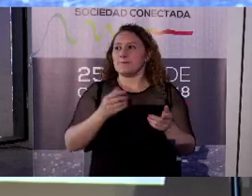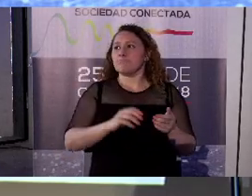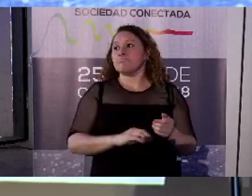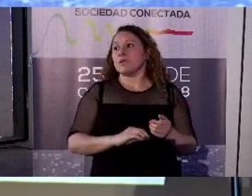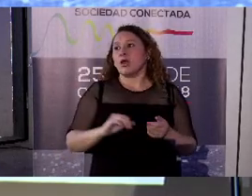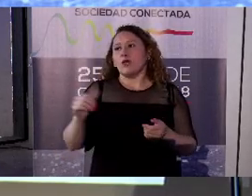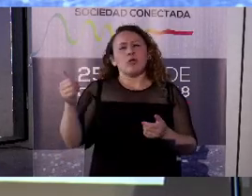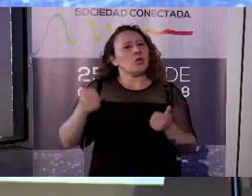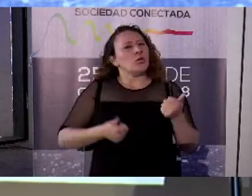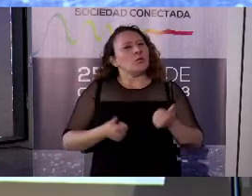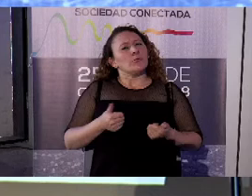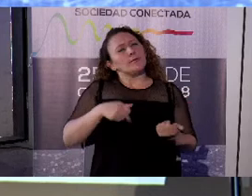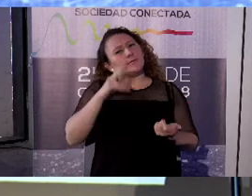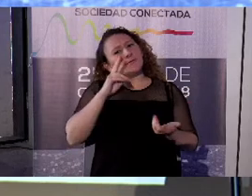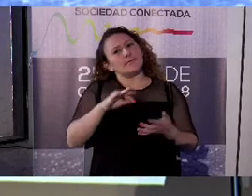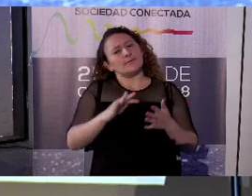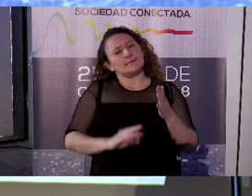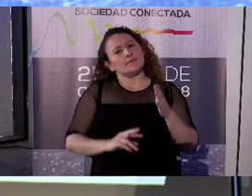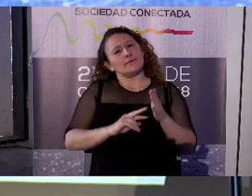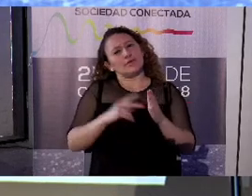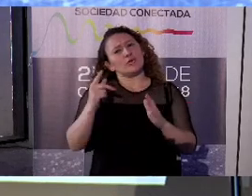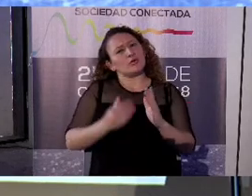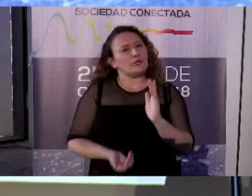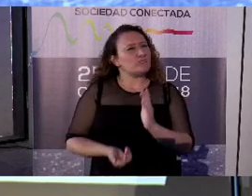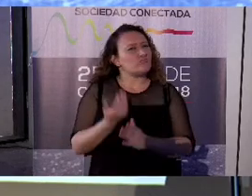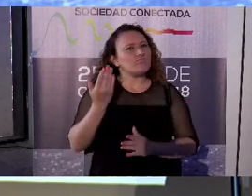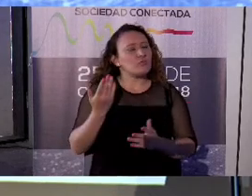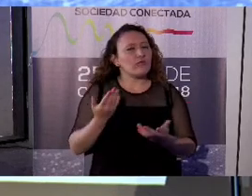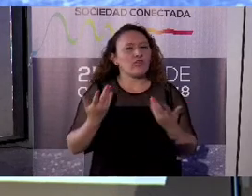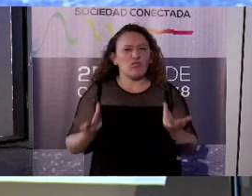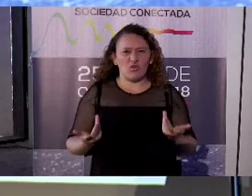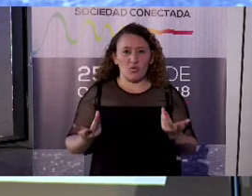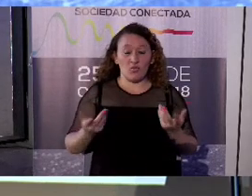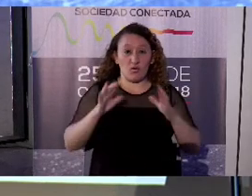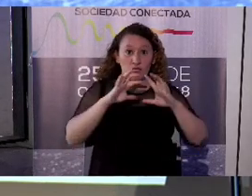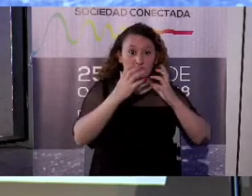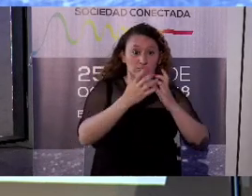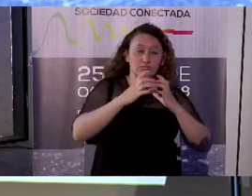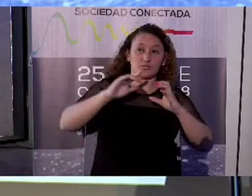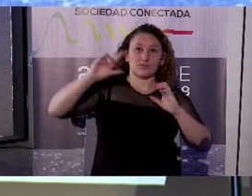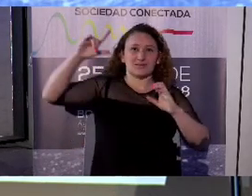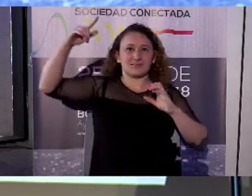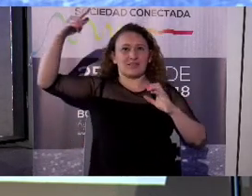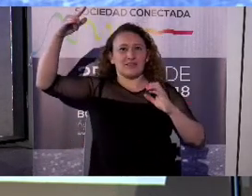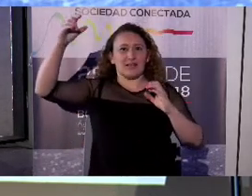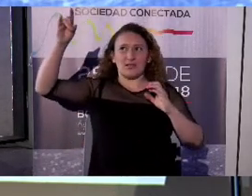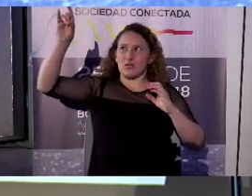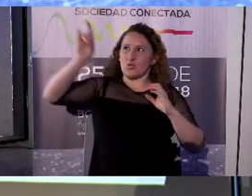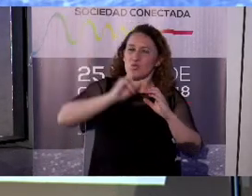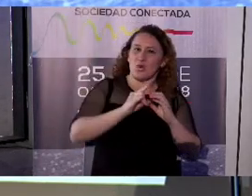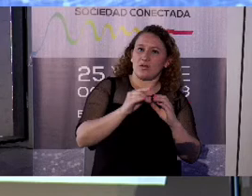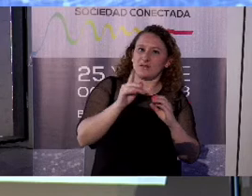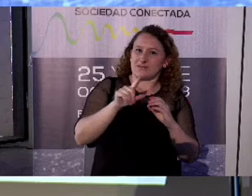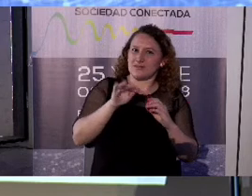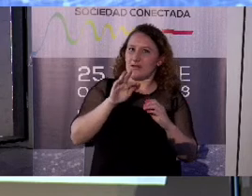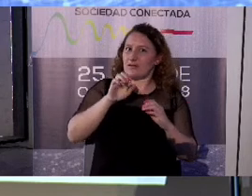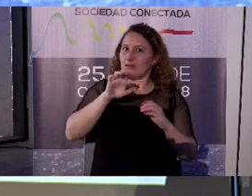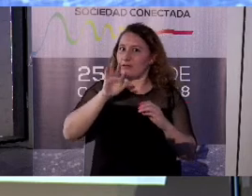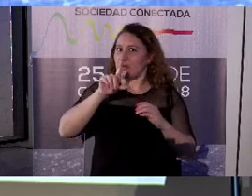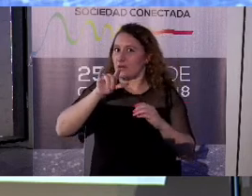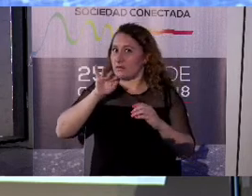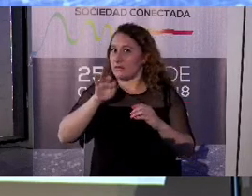en el desarrollo de de nuevas tecnologías como la industria satelital nos está ofreciendo ahora una gama de alternativas muy